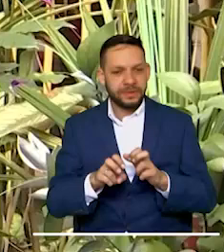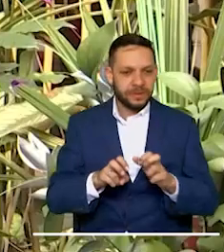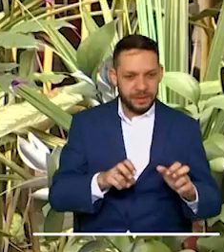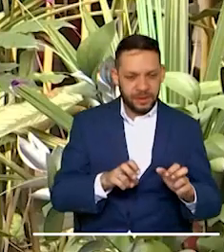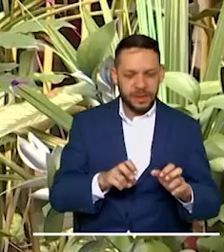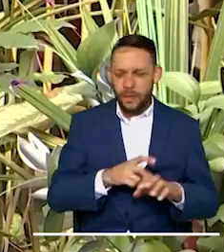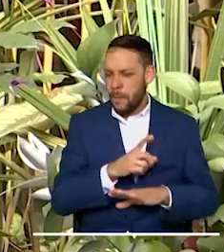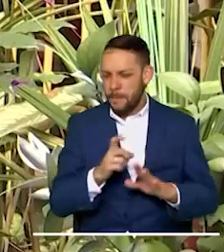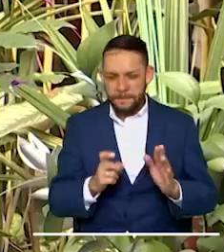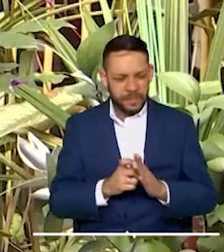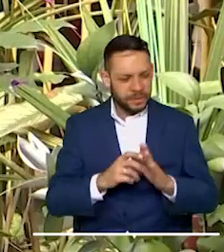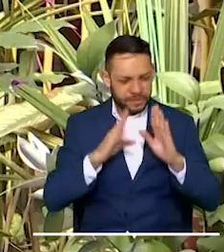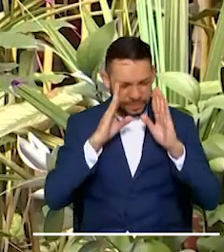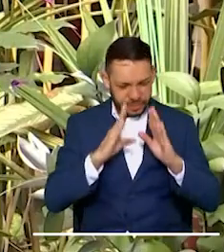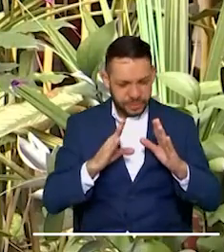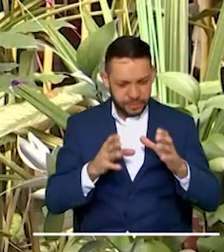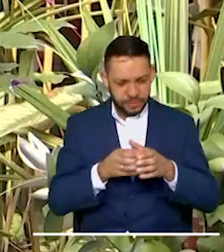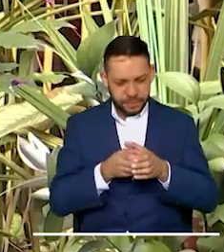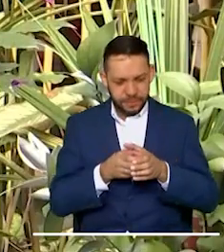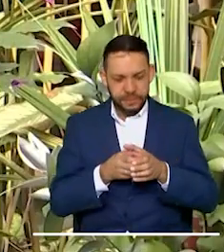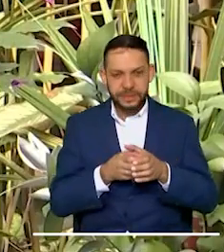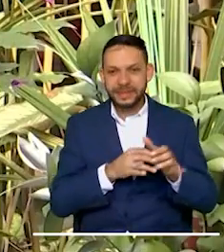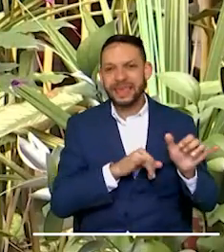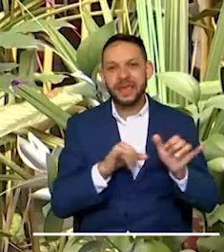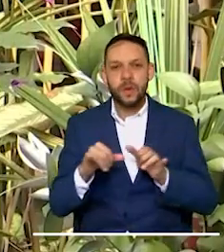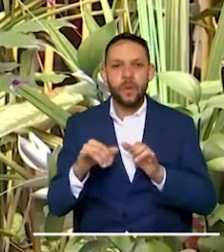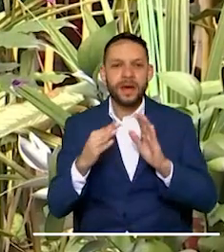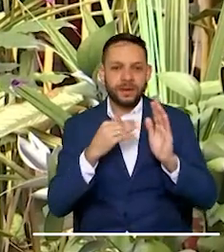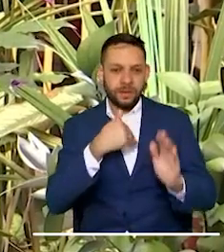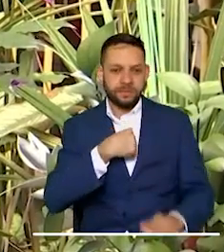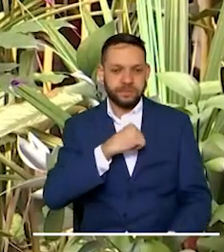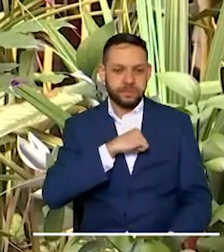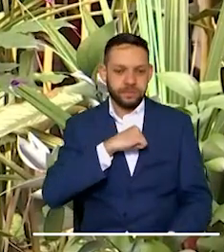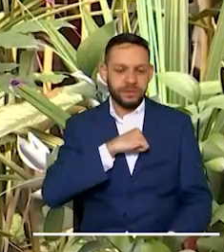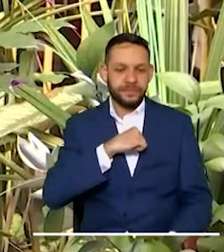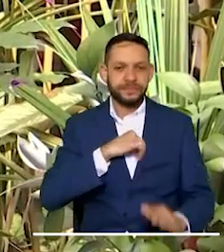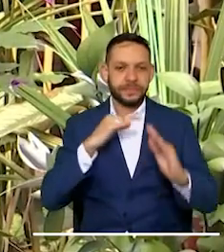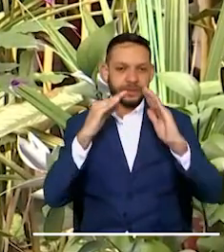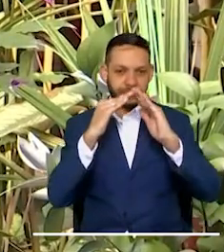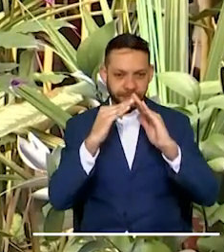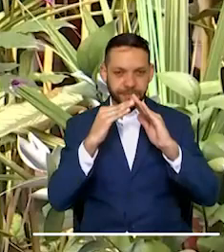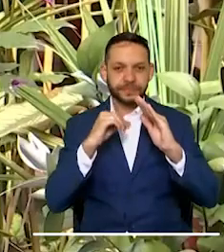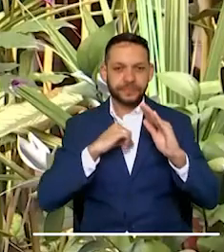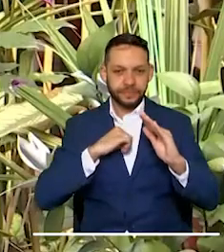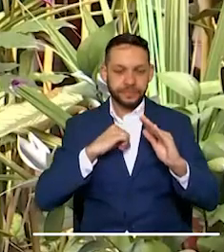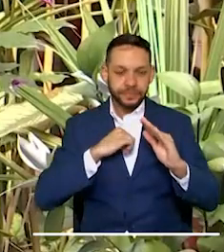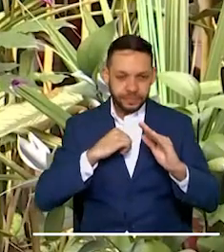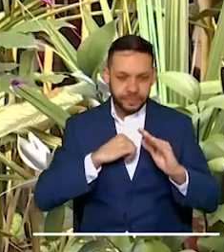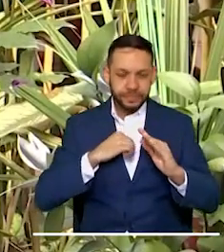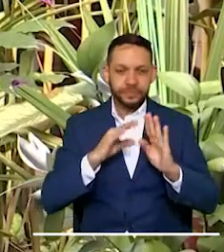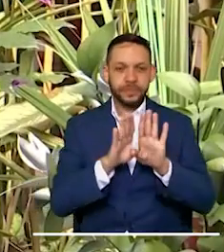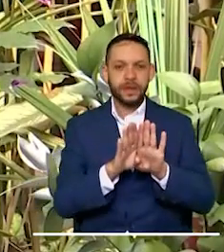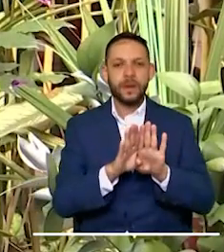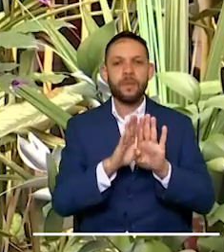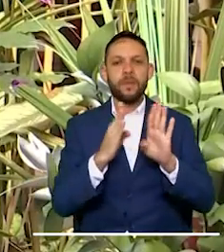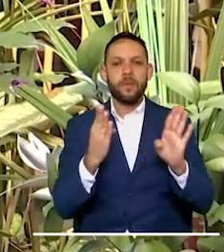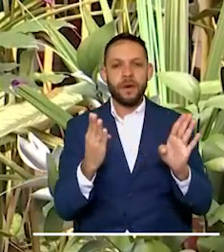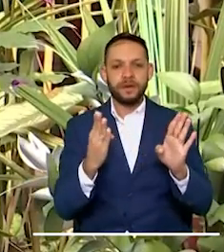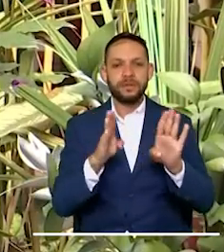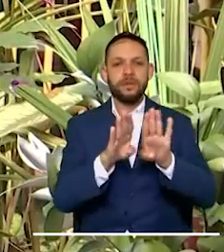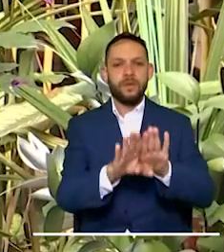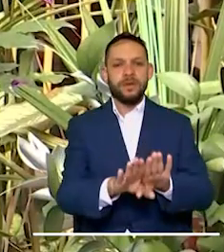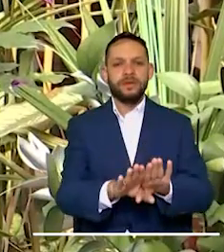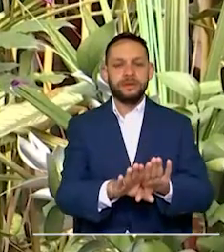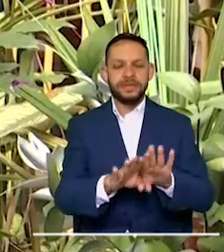pacientes que el corazón es como una casa. Tiene unas puertas, unas ventanas que abren y cierran, tienen que abrir y